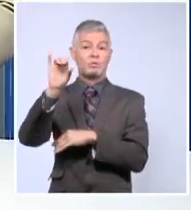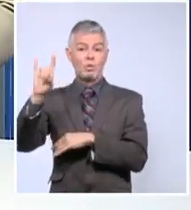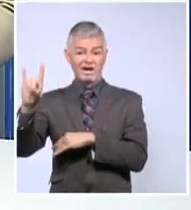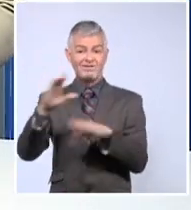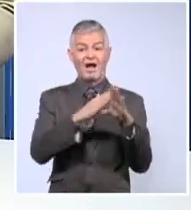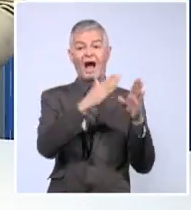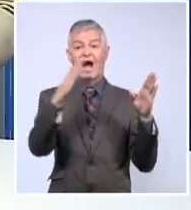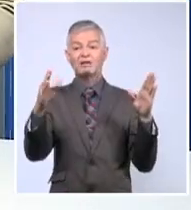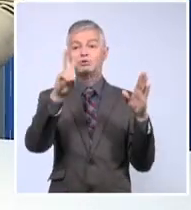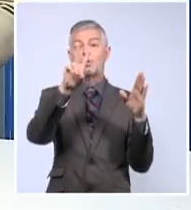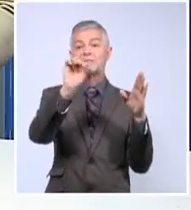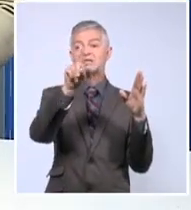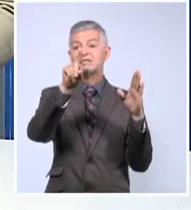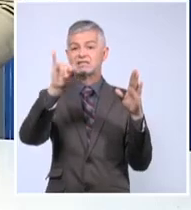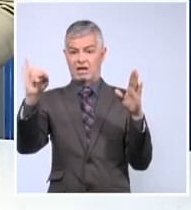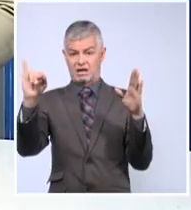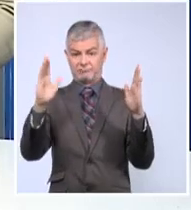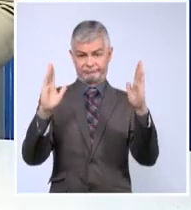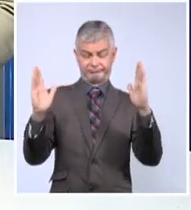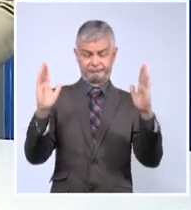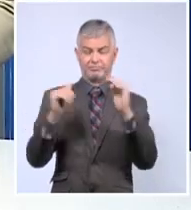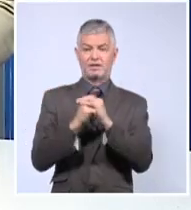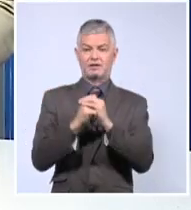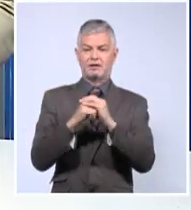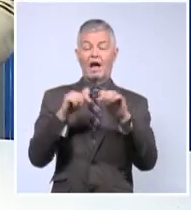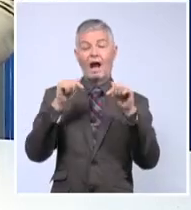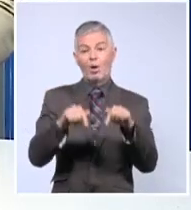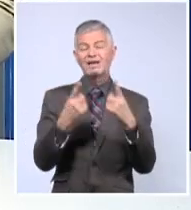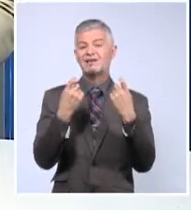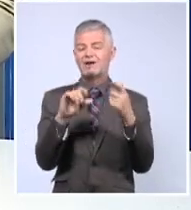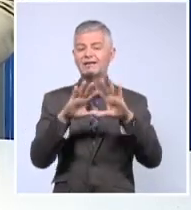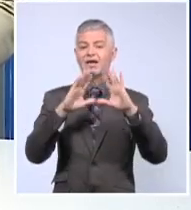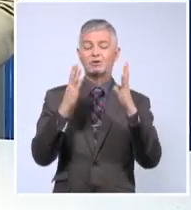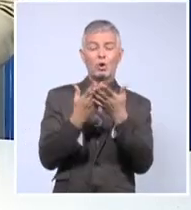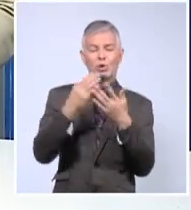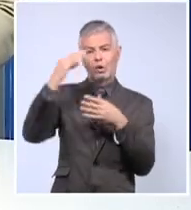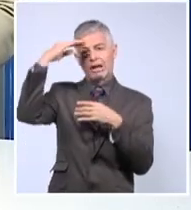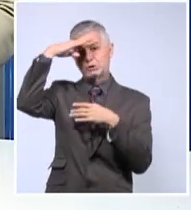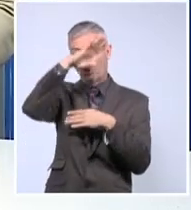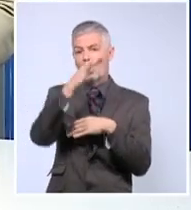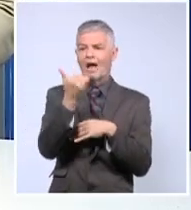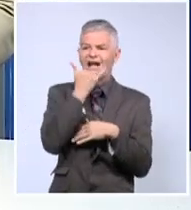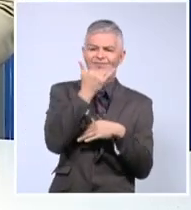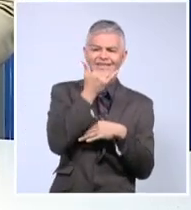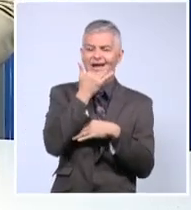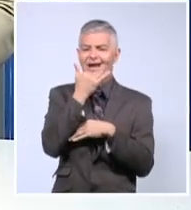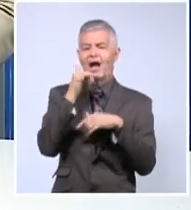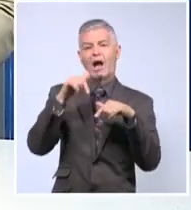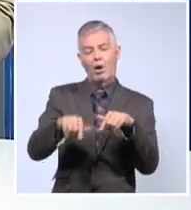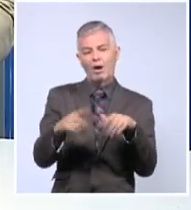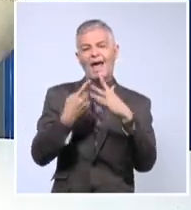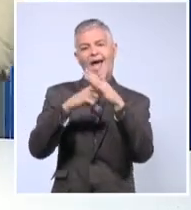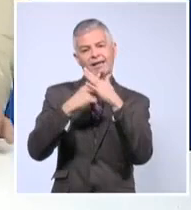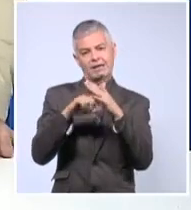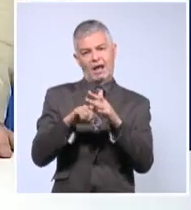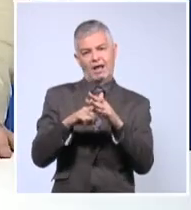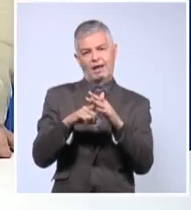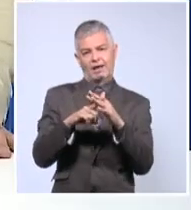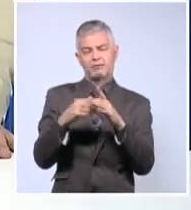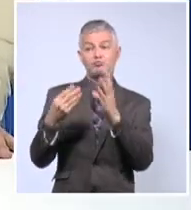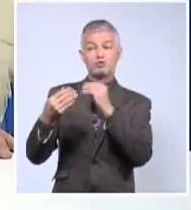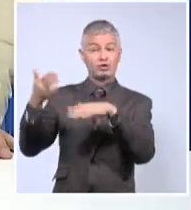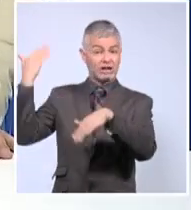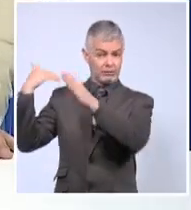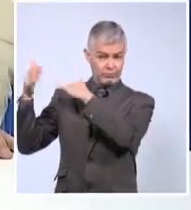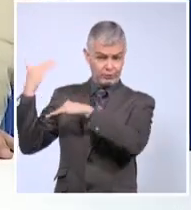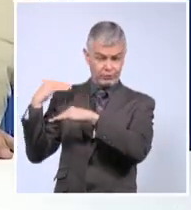Lo primero es reparar todo lo que dañó Trump con su torpeza y falta de tacto. Desde hace mucho tiempo, una buena